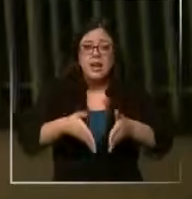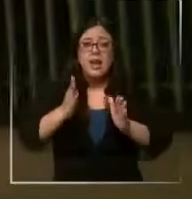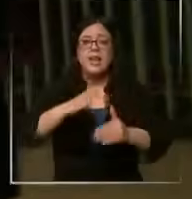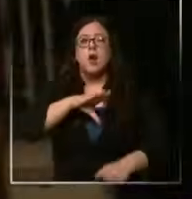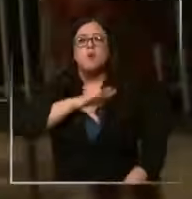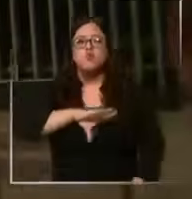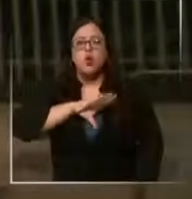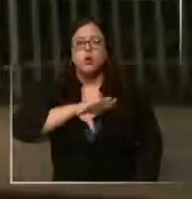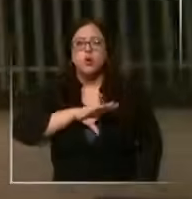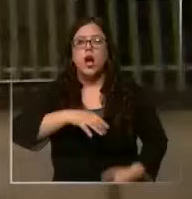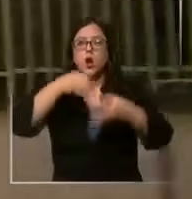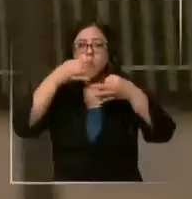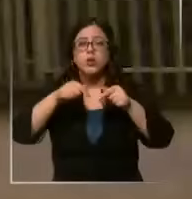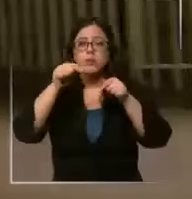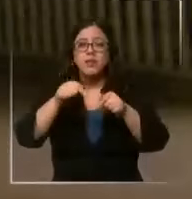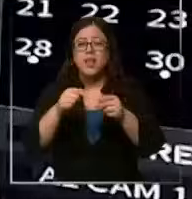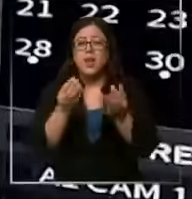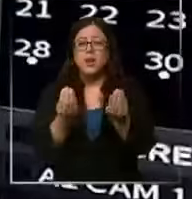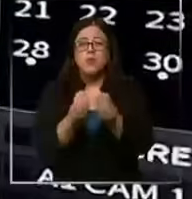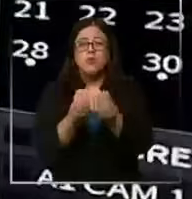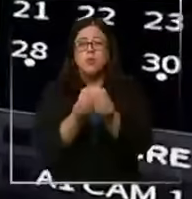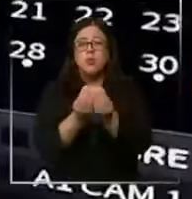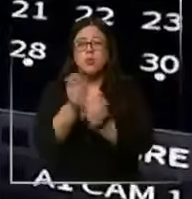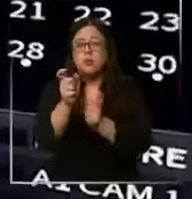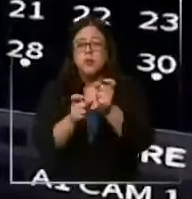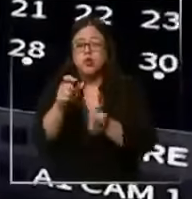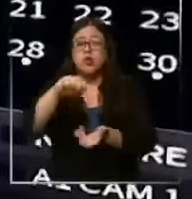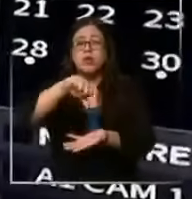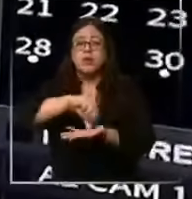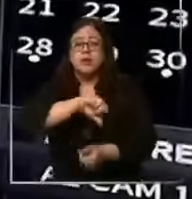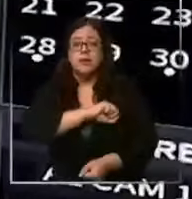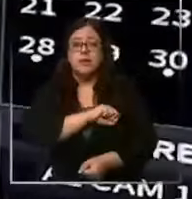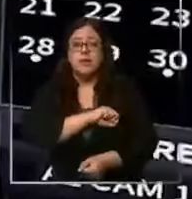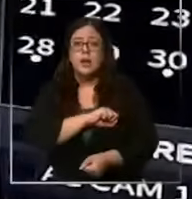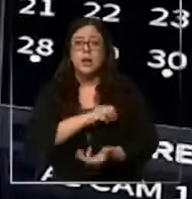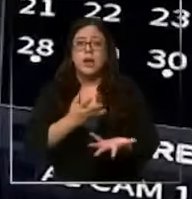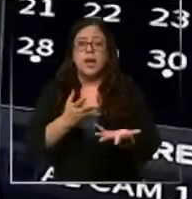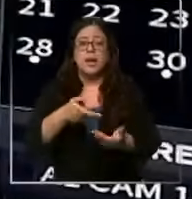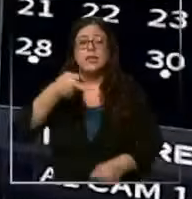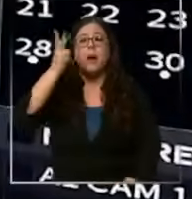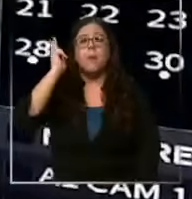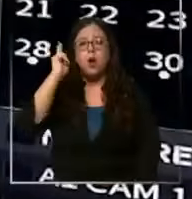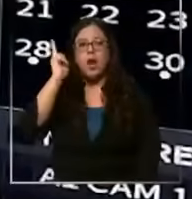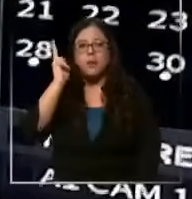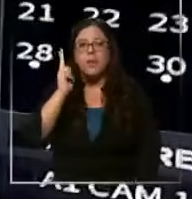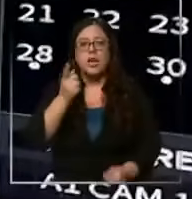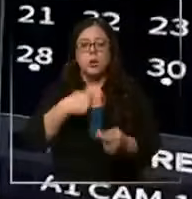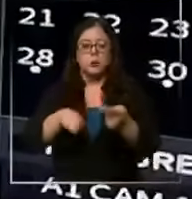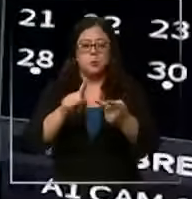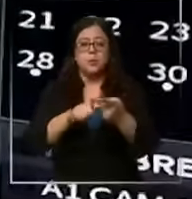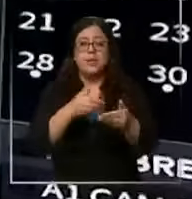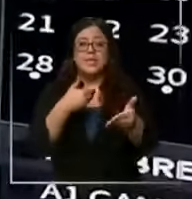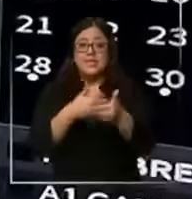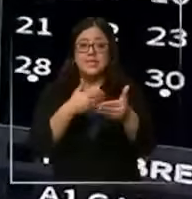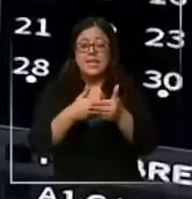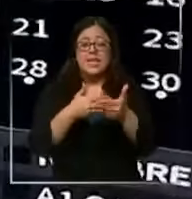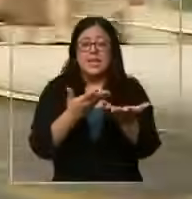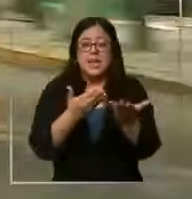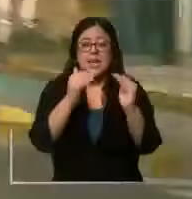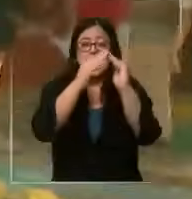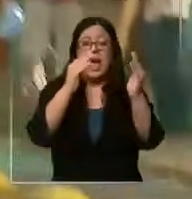Portugal, una de las arterias más transitadas del centro de Santiago por su locomoción colectiva, su cercanía a